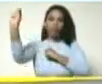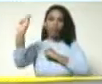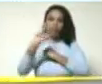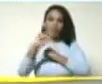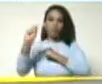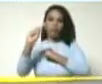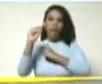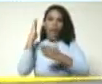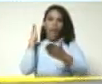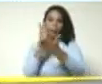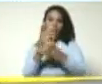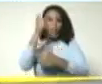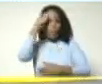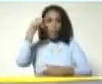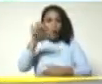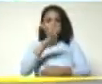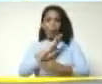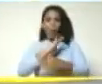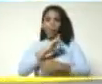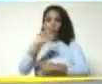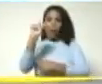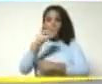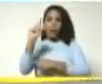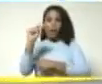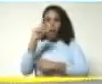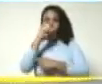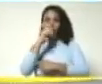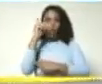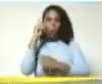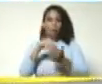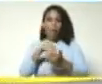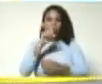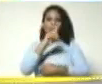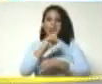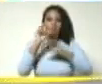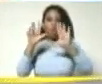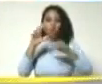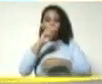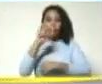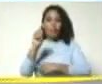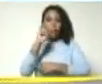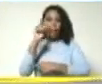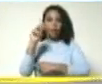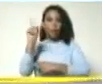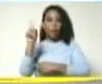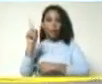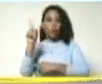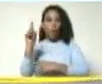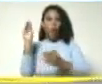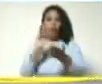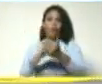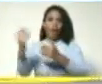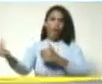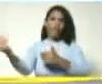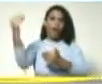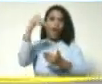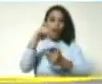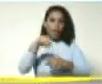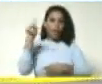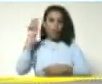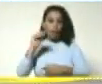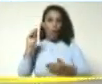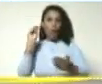más de la mitad de la población que emigró entre los años 18 20 21 ha regresado a Venezuela y